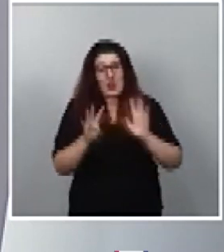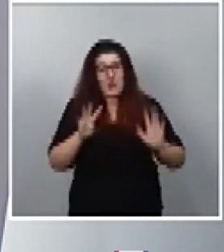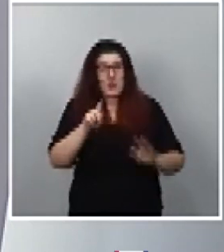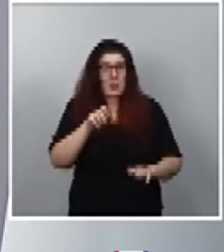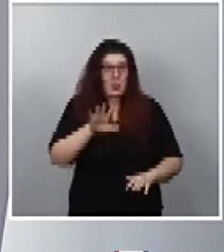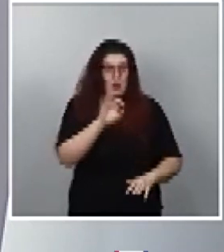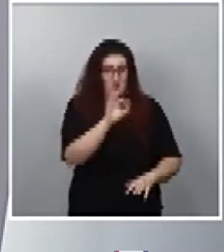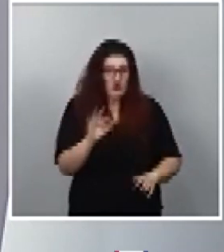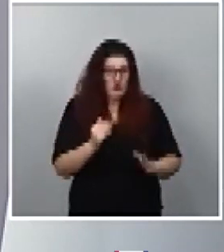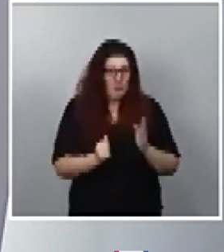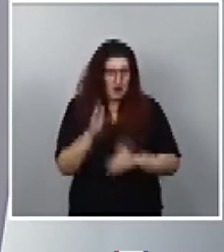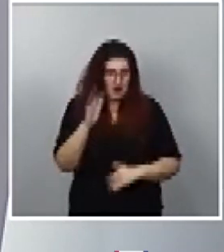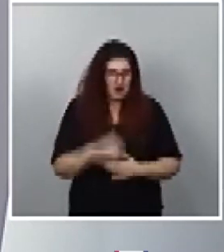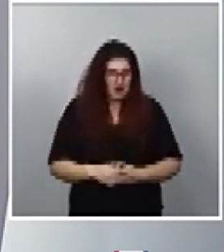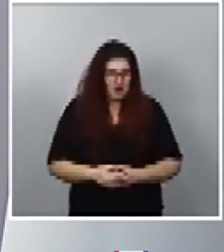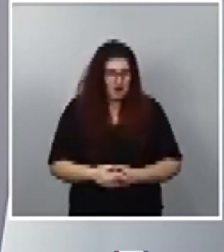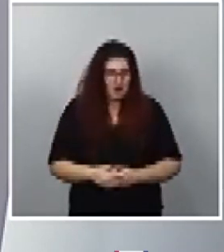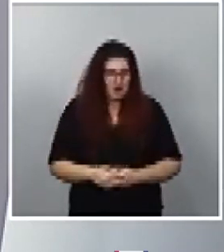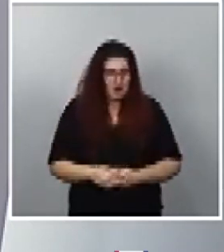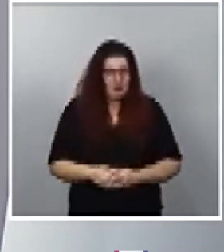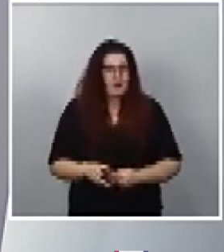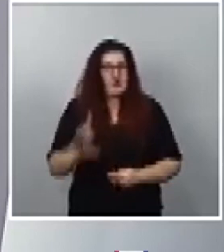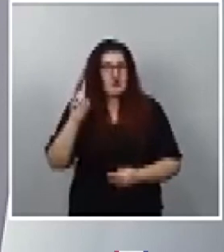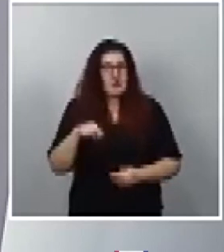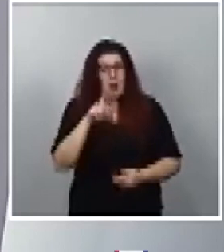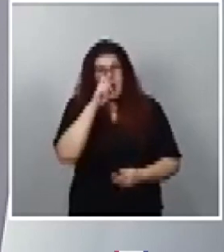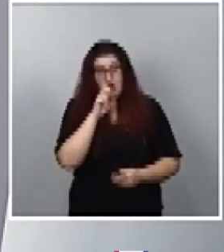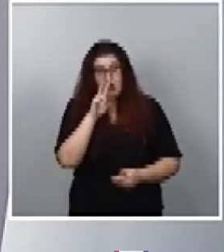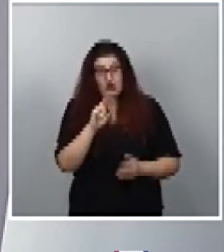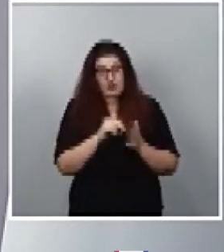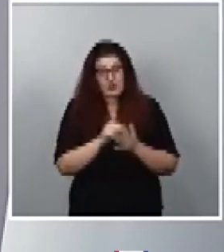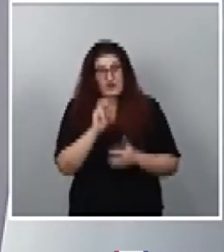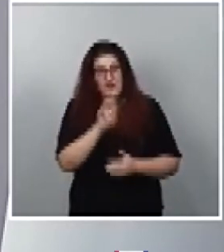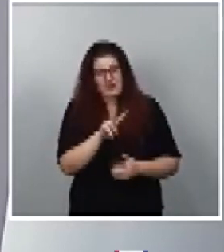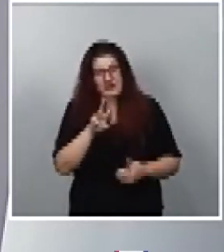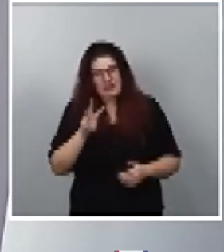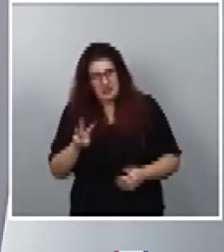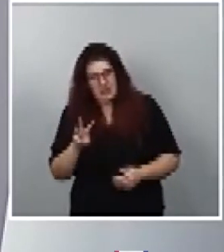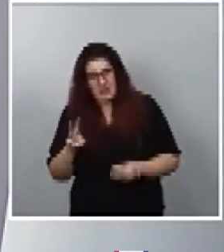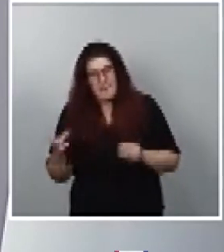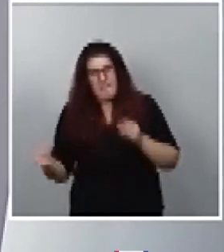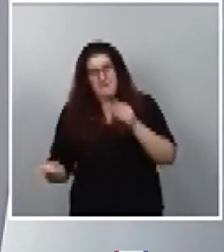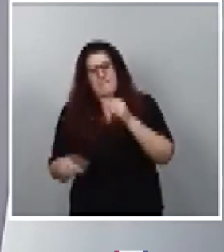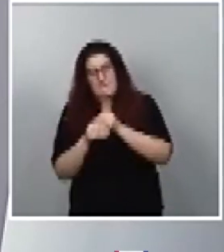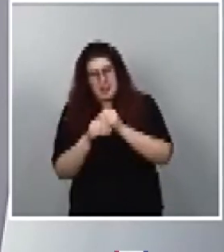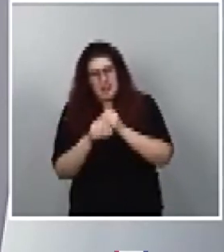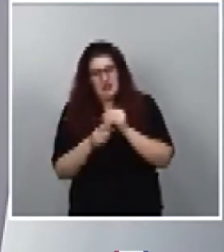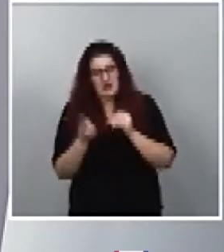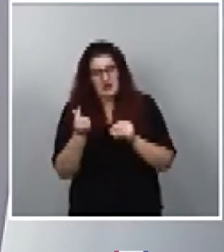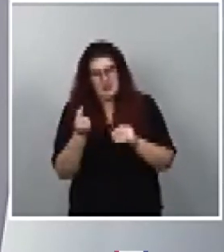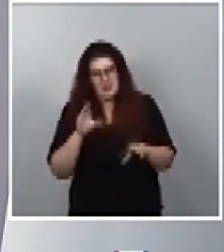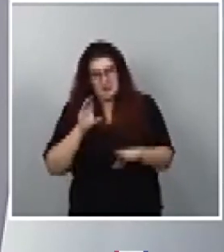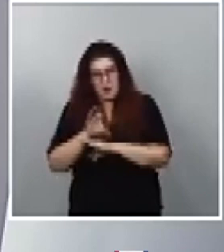más si tenemos en cuenta la liquidación de 2023 que se suma a esta cantidad la financiación